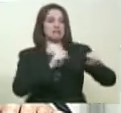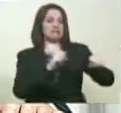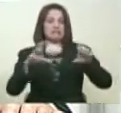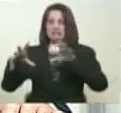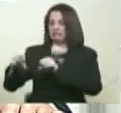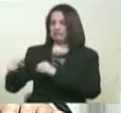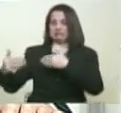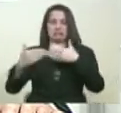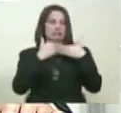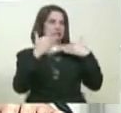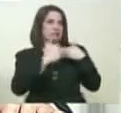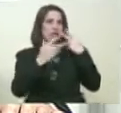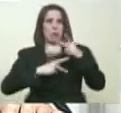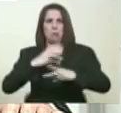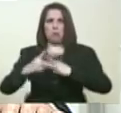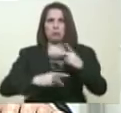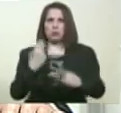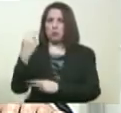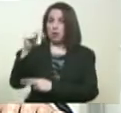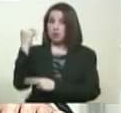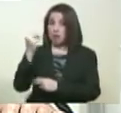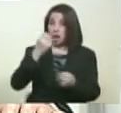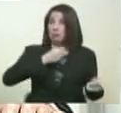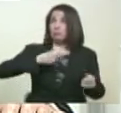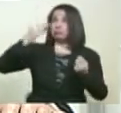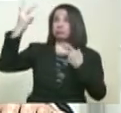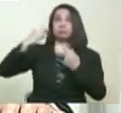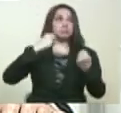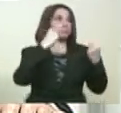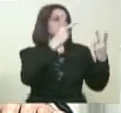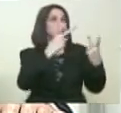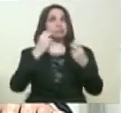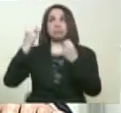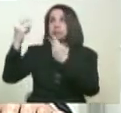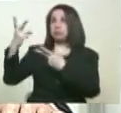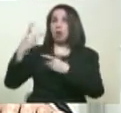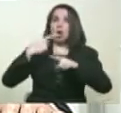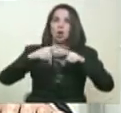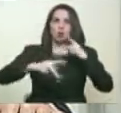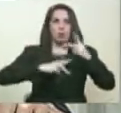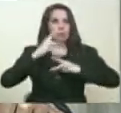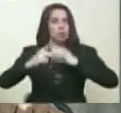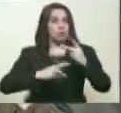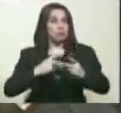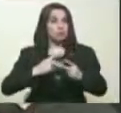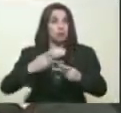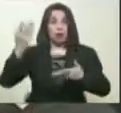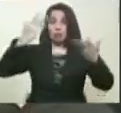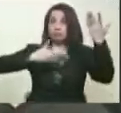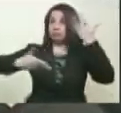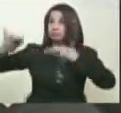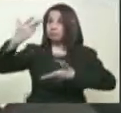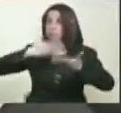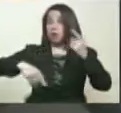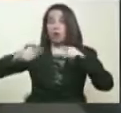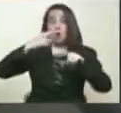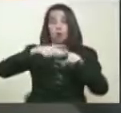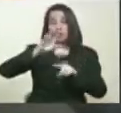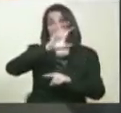impiden al sector productivo nacional exportar los productos a los mercados foráneos.